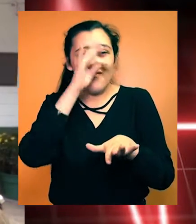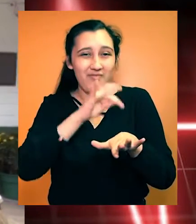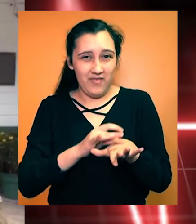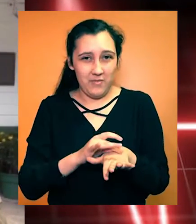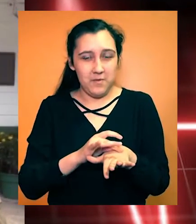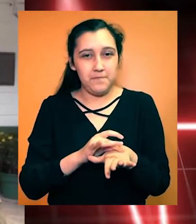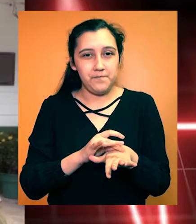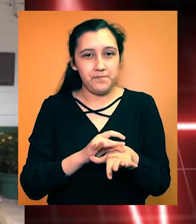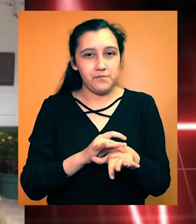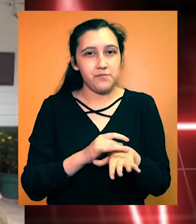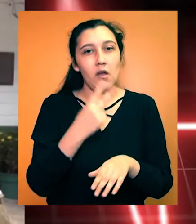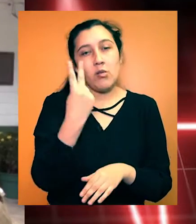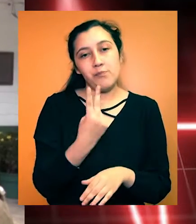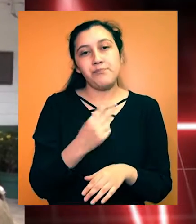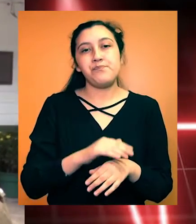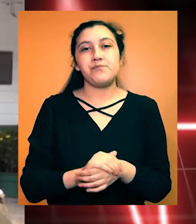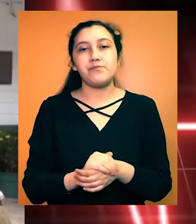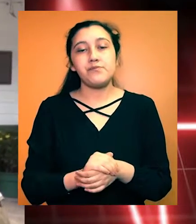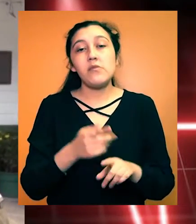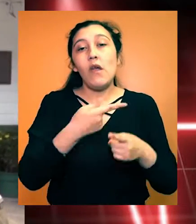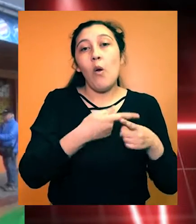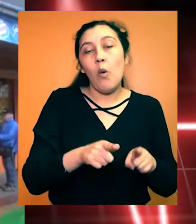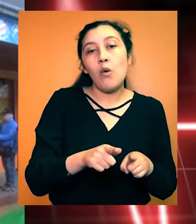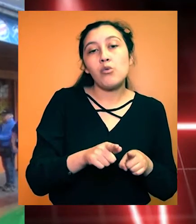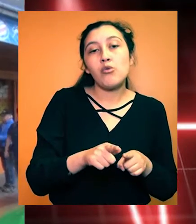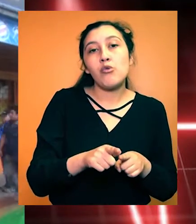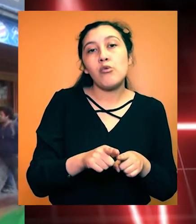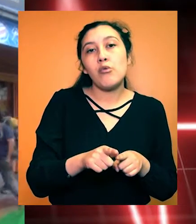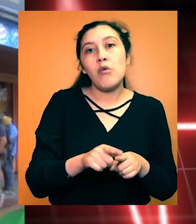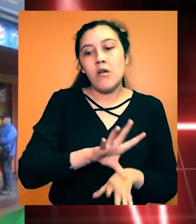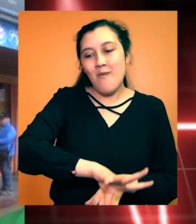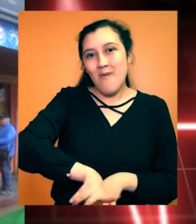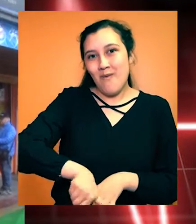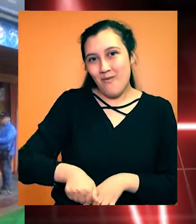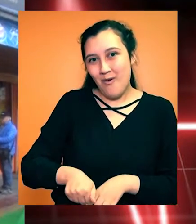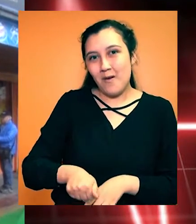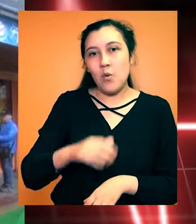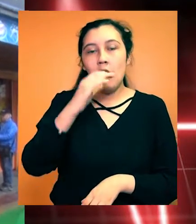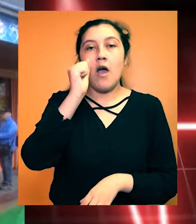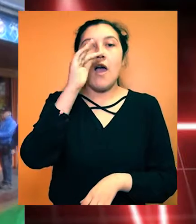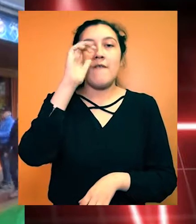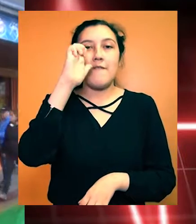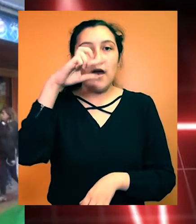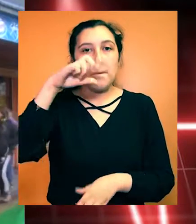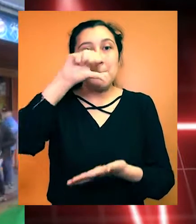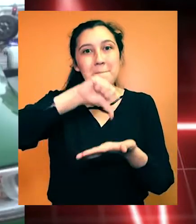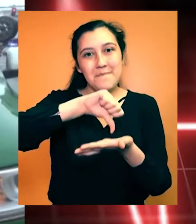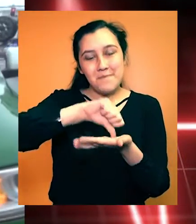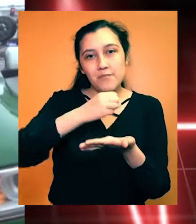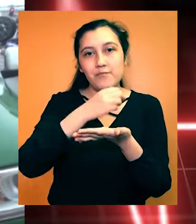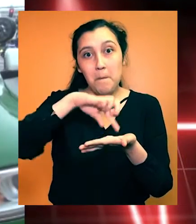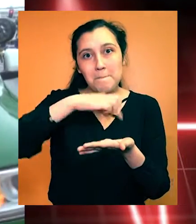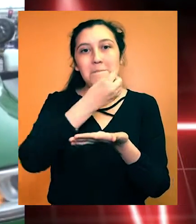está con una lesión de carácter reservado, pero ambos están sin riesgo vital. En otro hecho, un robo afectó al conocido Café Plaza de calle